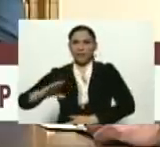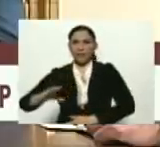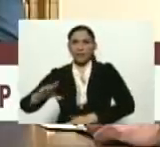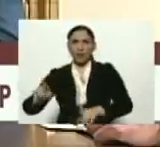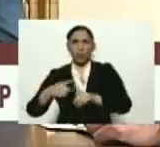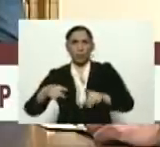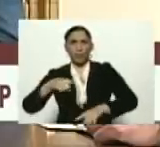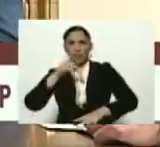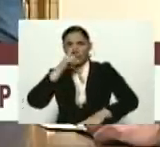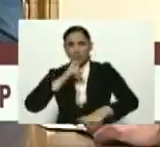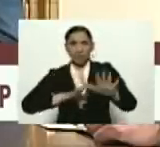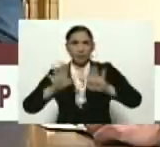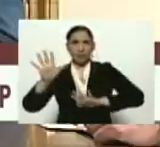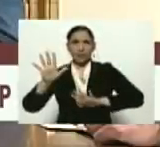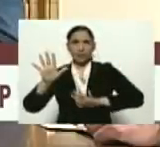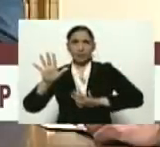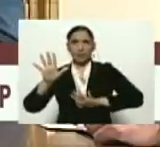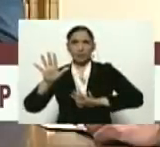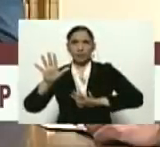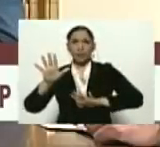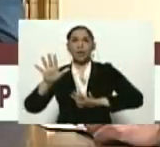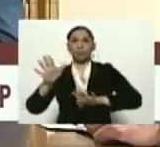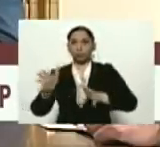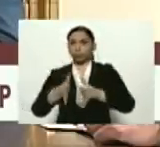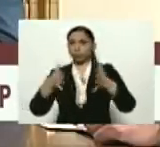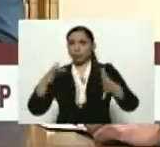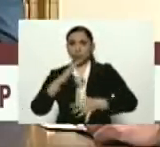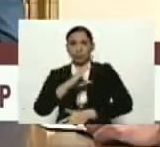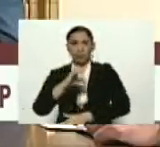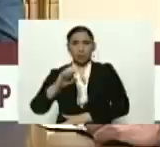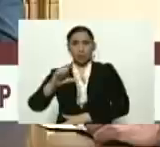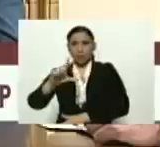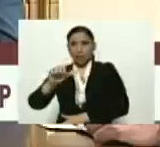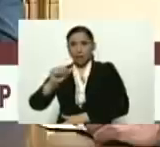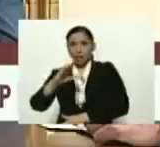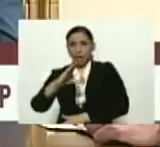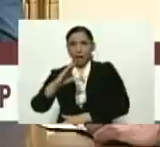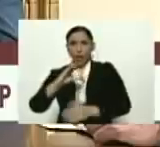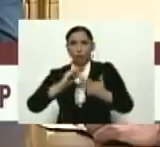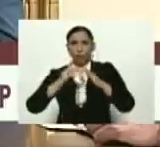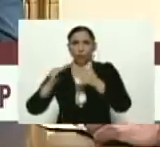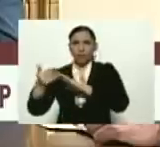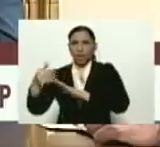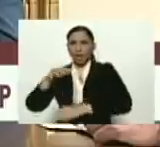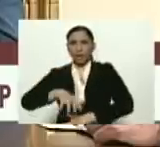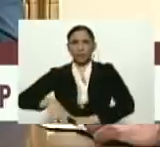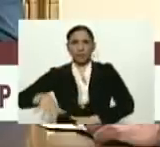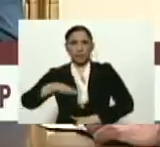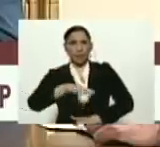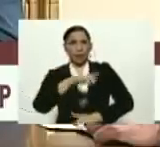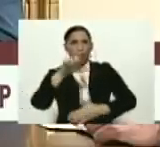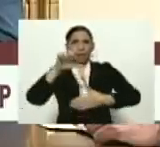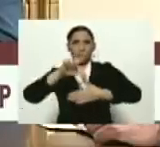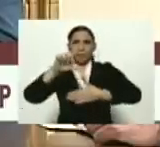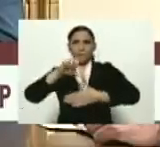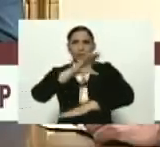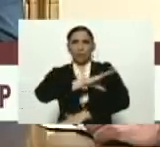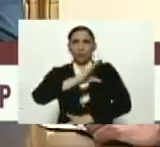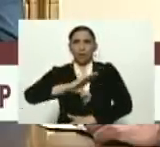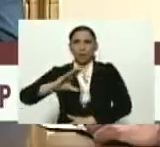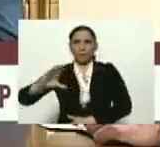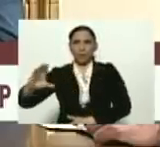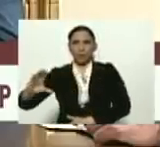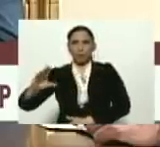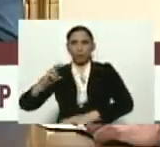15 años y el motor grande, el CELAC, la Comunidad de Estados Latinoamericanos y Caribeños. Ahí vamos,